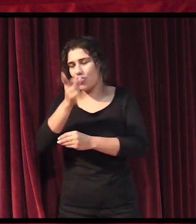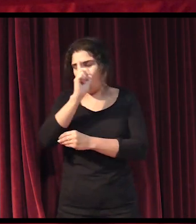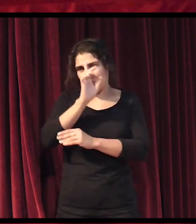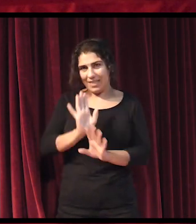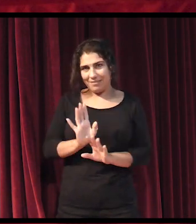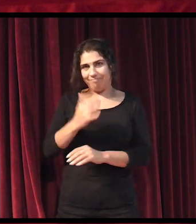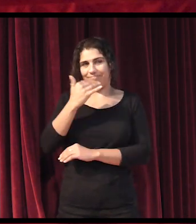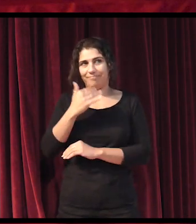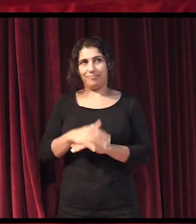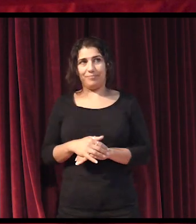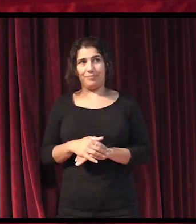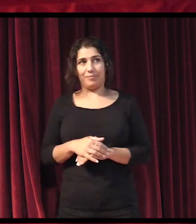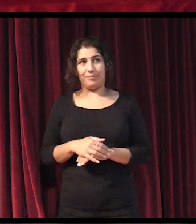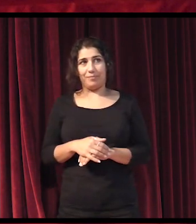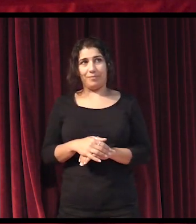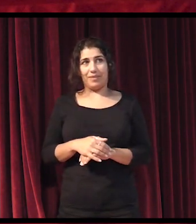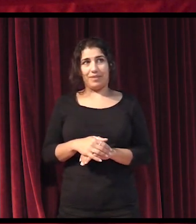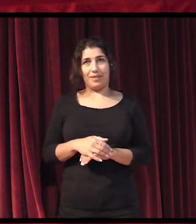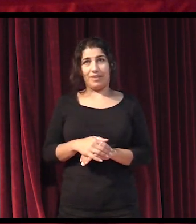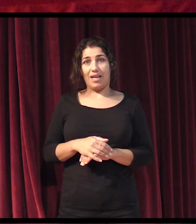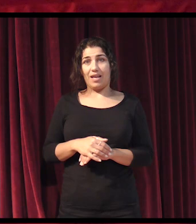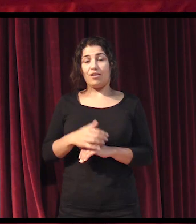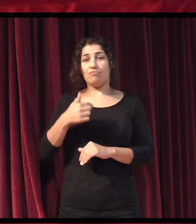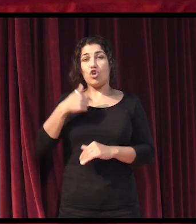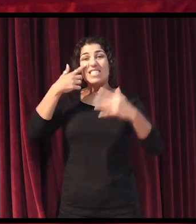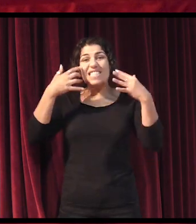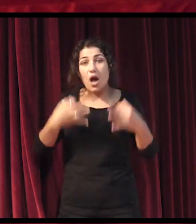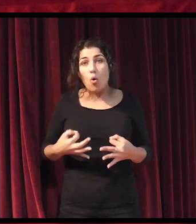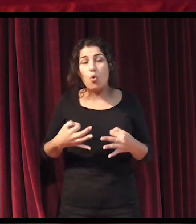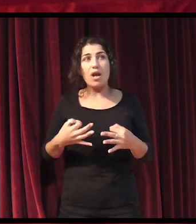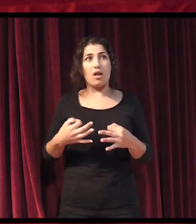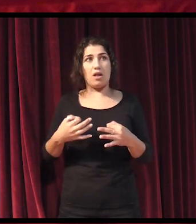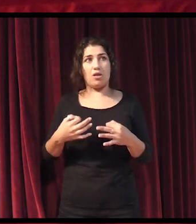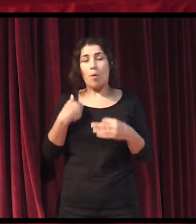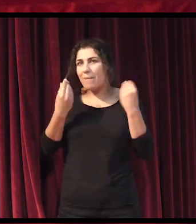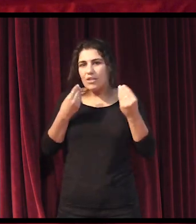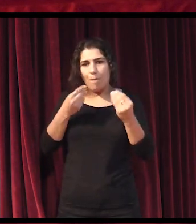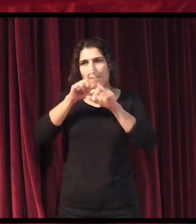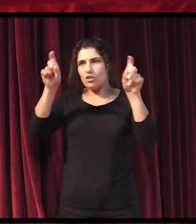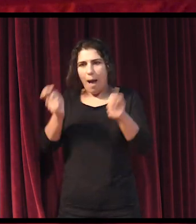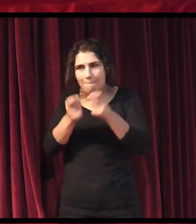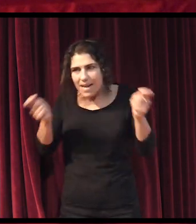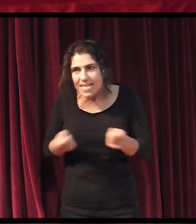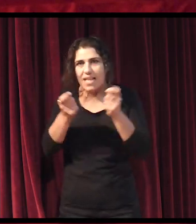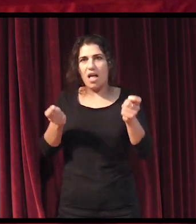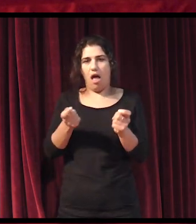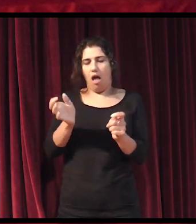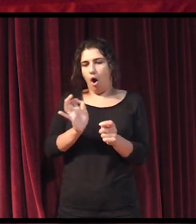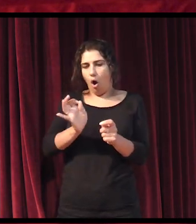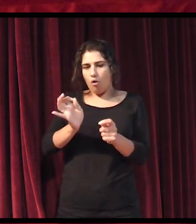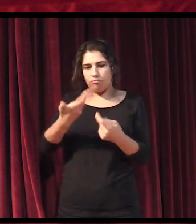Estoy segura que igual que Micro. existe el crowdfunding, o sea, las estructuras de